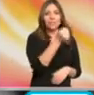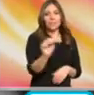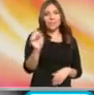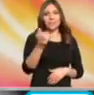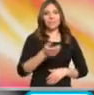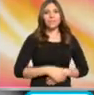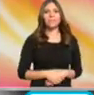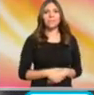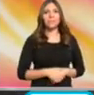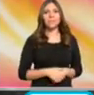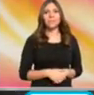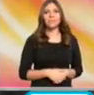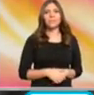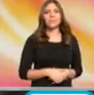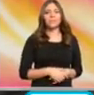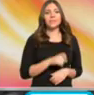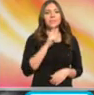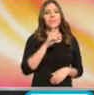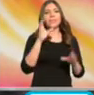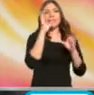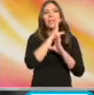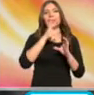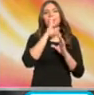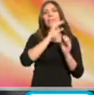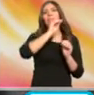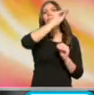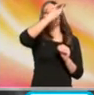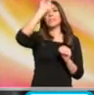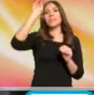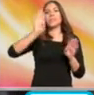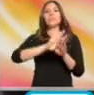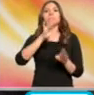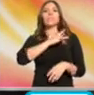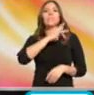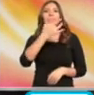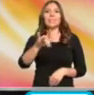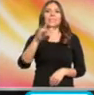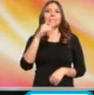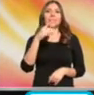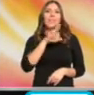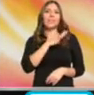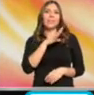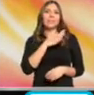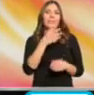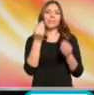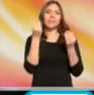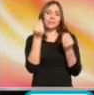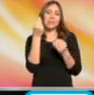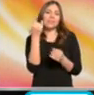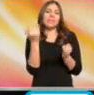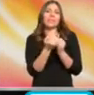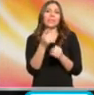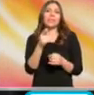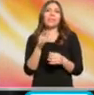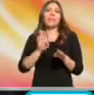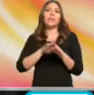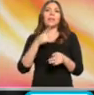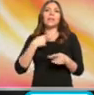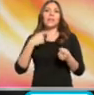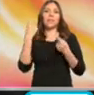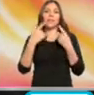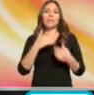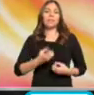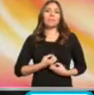tenían temas colocados en Norteamérica y que llegaban de rebote a México, pues aquí también sacábamos nuestra versión romántica. Claro. Y no, hombre,